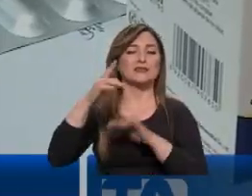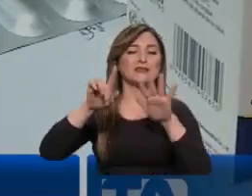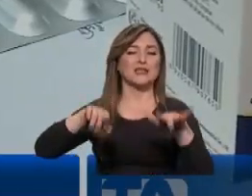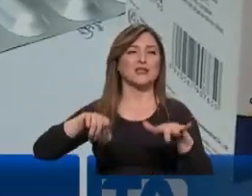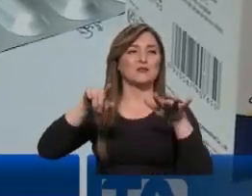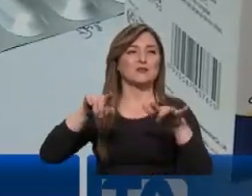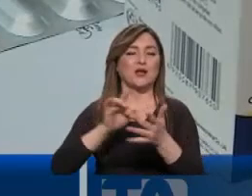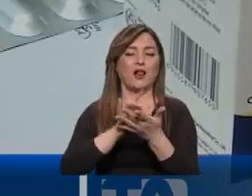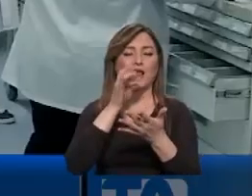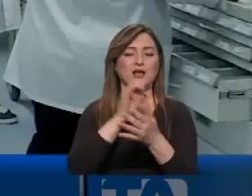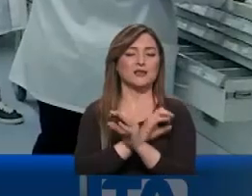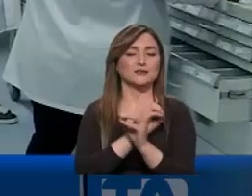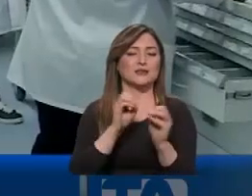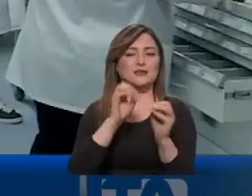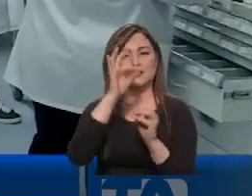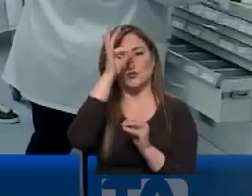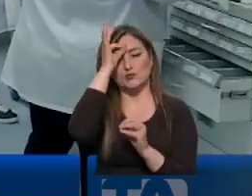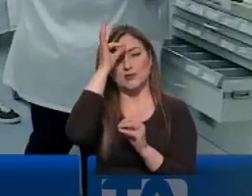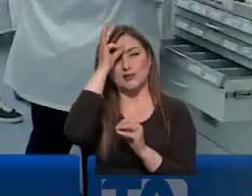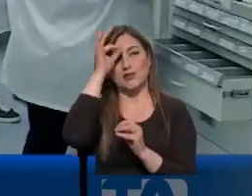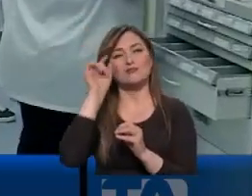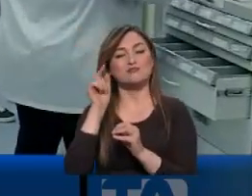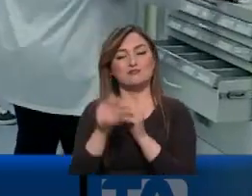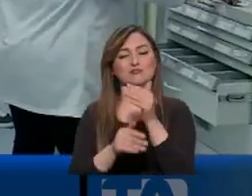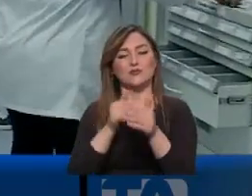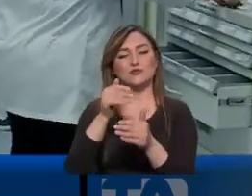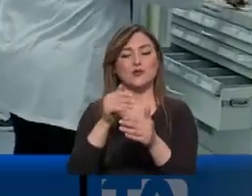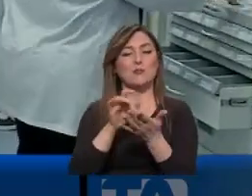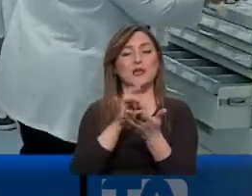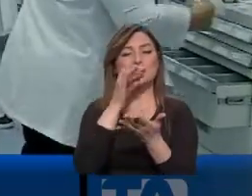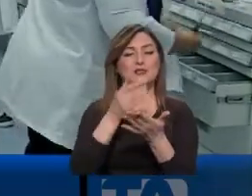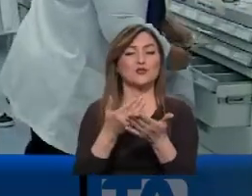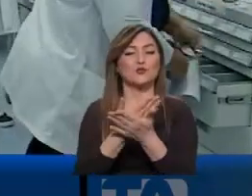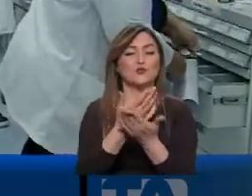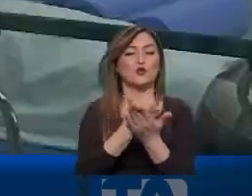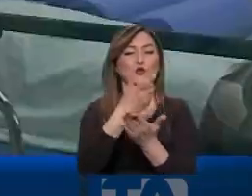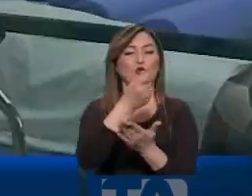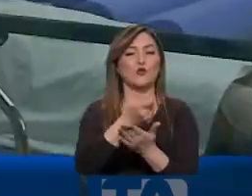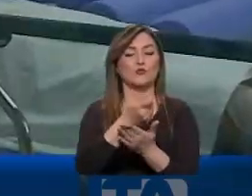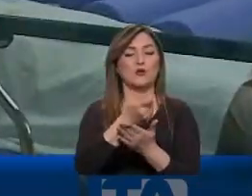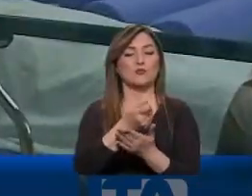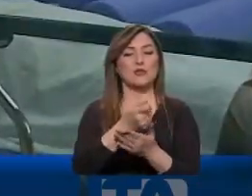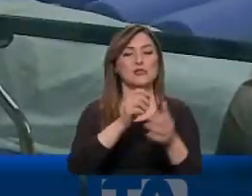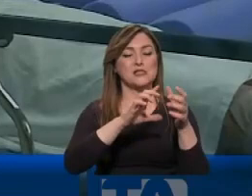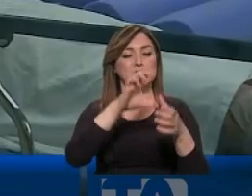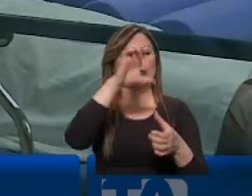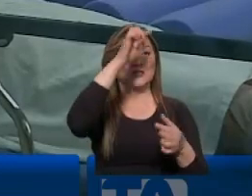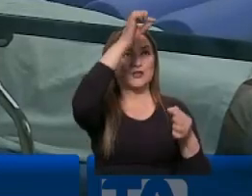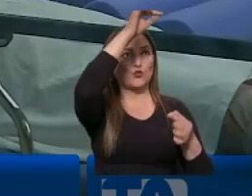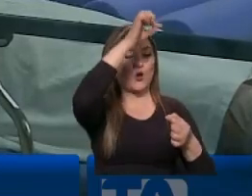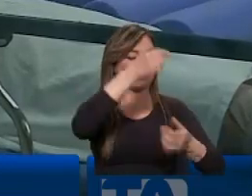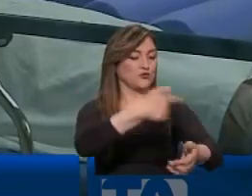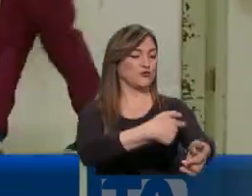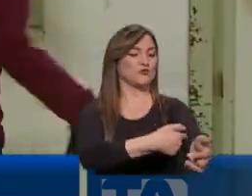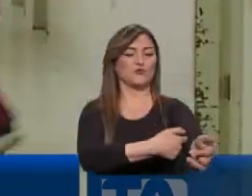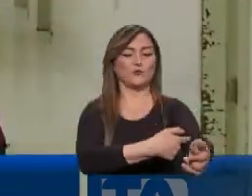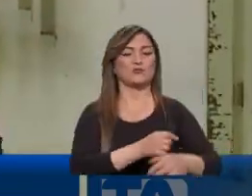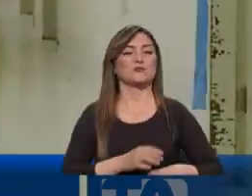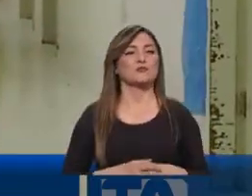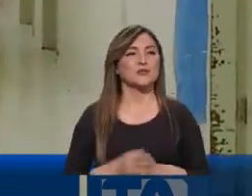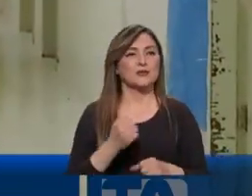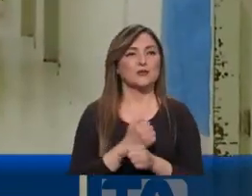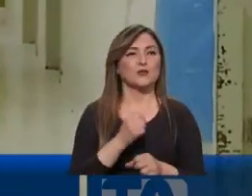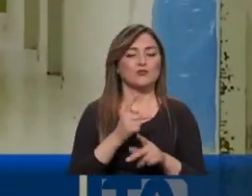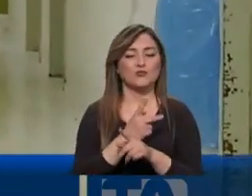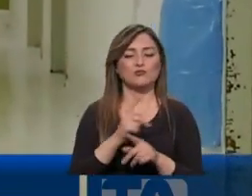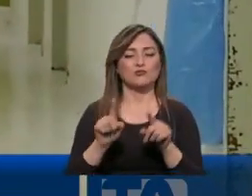6 meses no hubo en el hospital. Y que está en proceso una gran compra de sueros. Se trabaja con pequeñas llegadas de insumos y